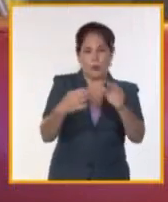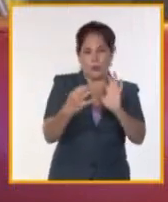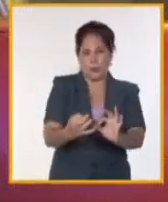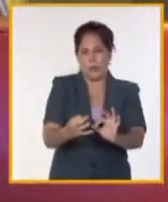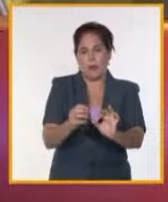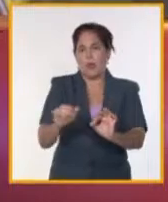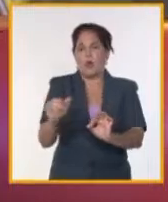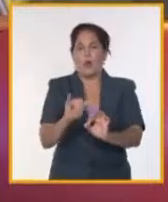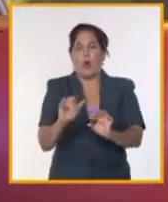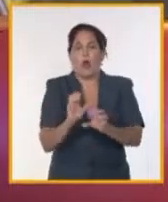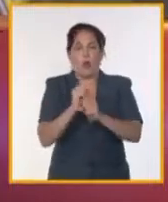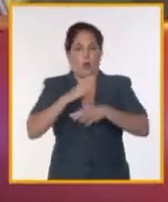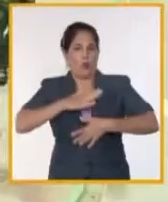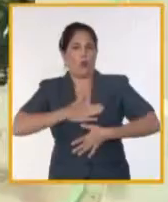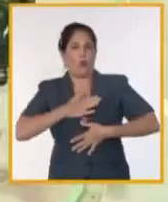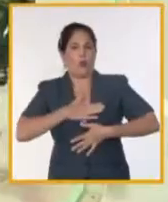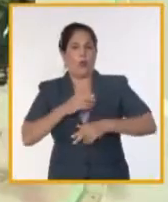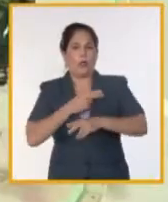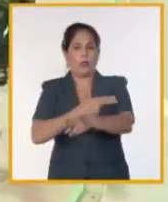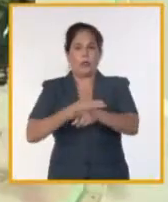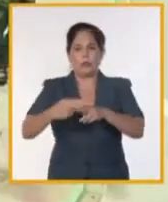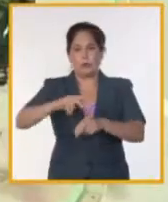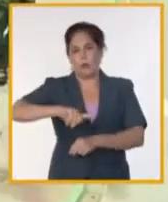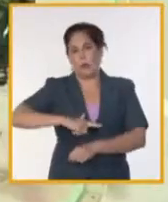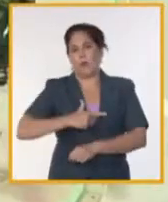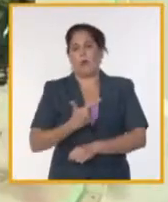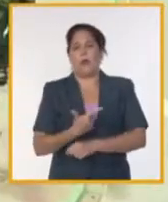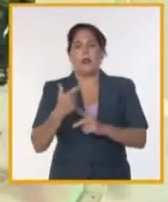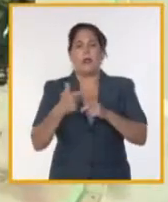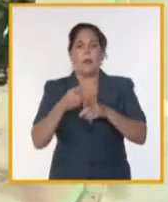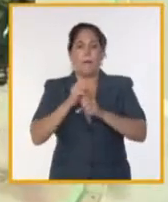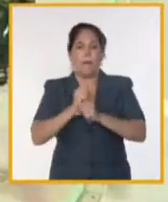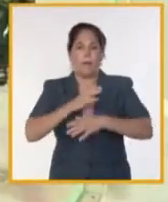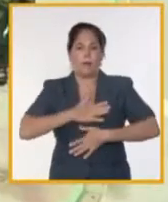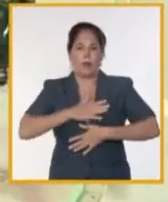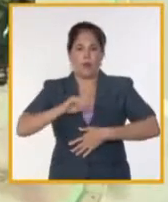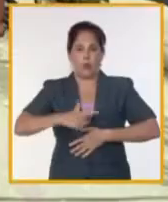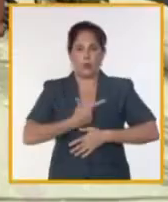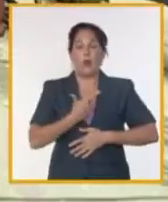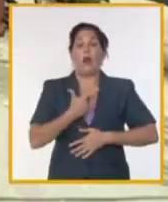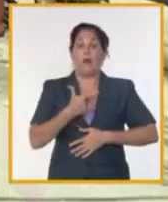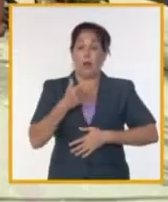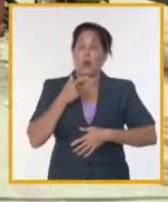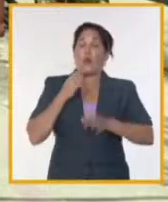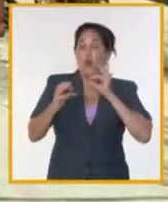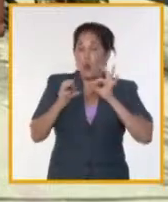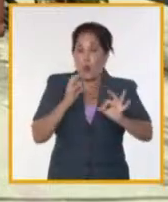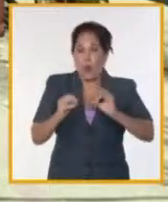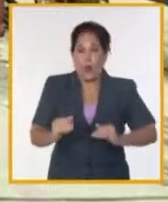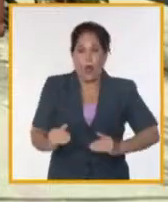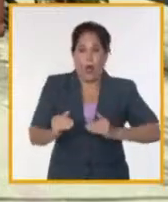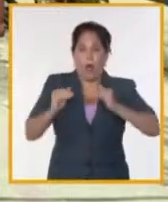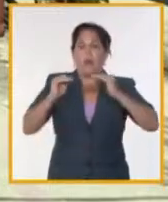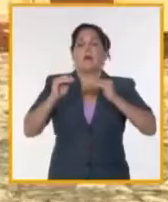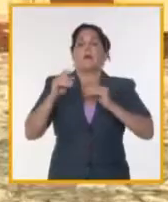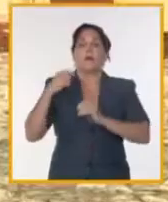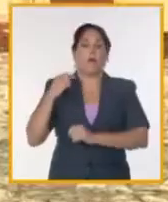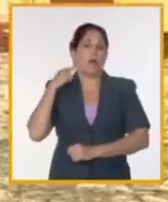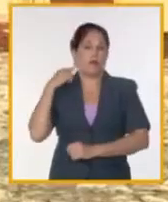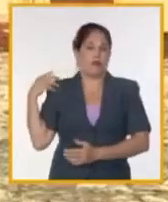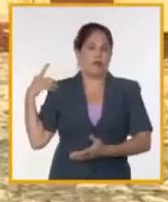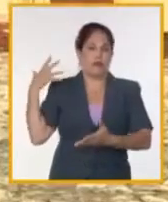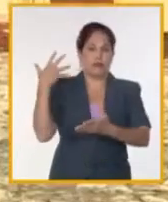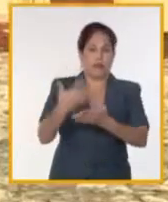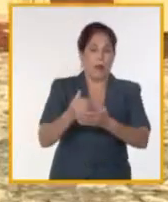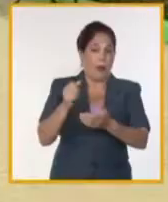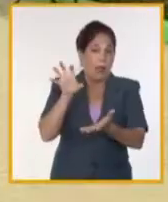su rica historia cultural y patrimonial, lo que sitúa a esta antigua ciudad entre las